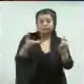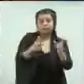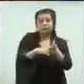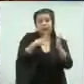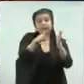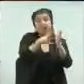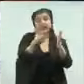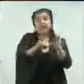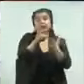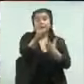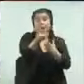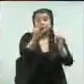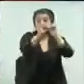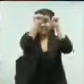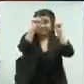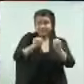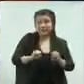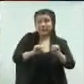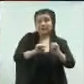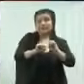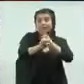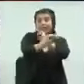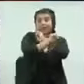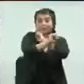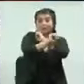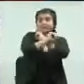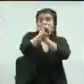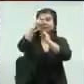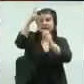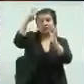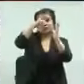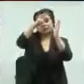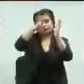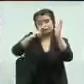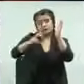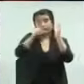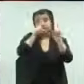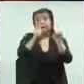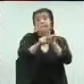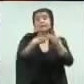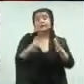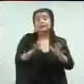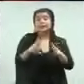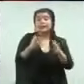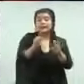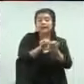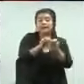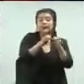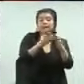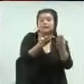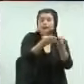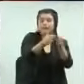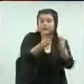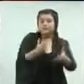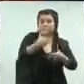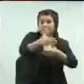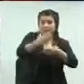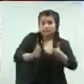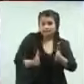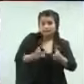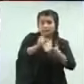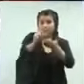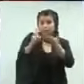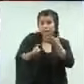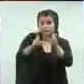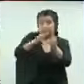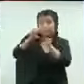X, que va no solo los rayos X de equipaje, sino que también de personas. Así que por eso es